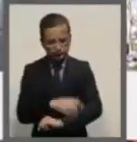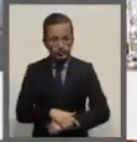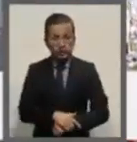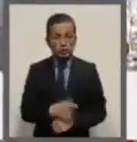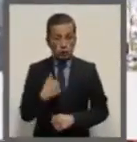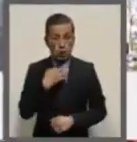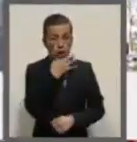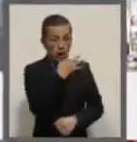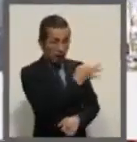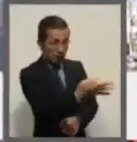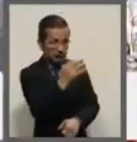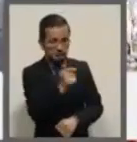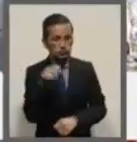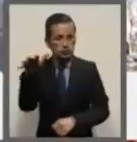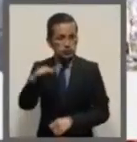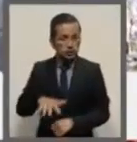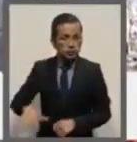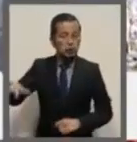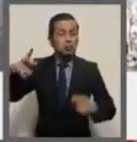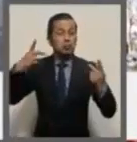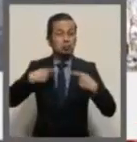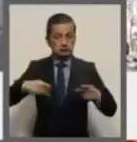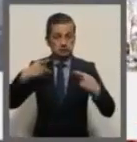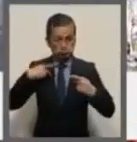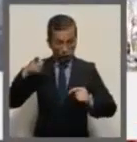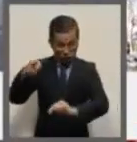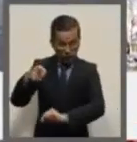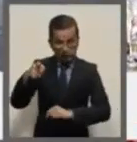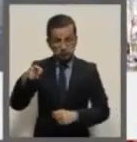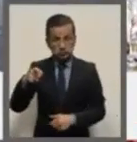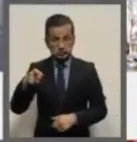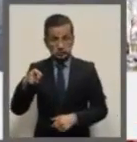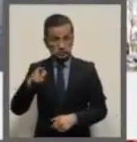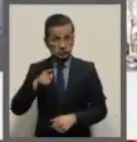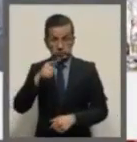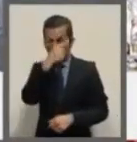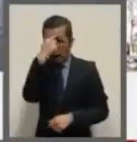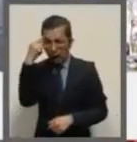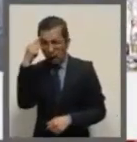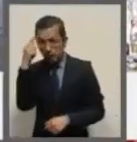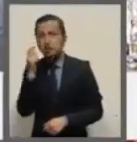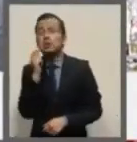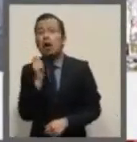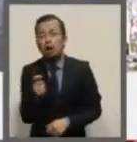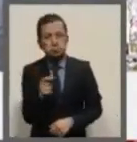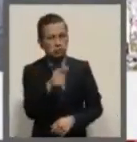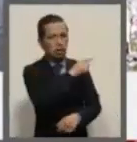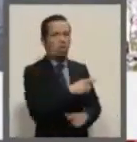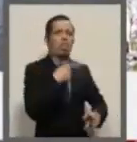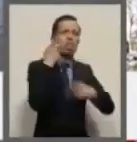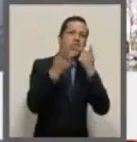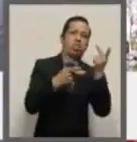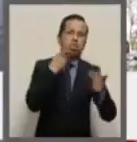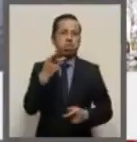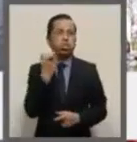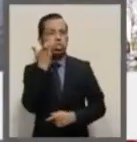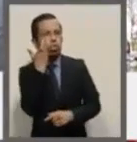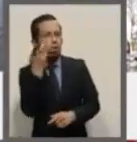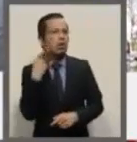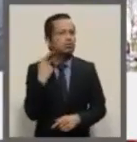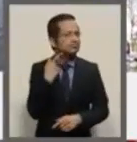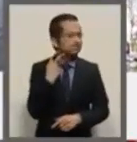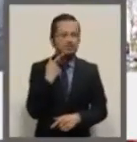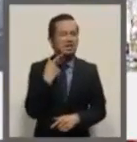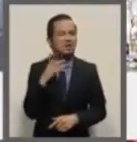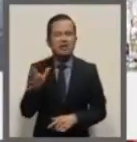que la ciudadanía está cansada de politiquería y los ciudadanos quieren que demos resultados. Finalmente,